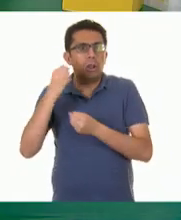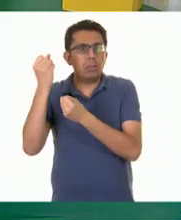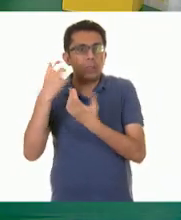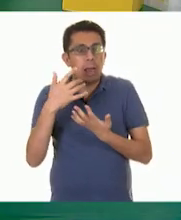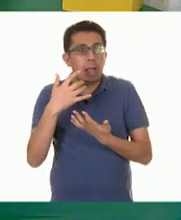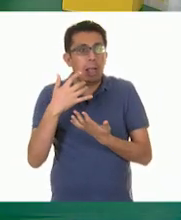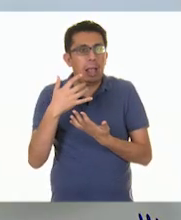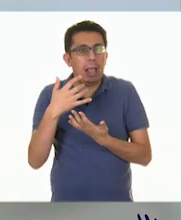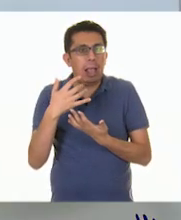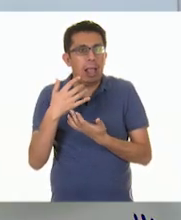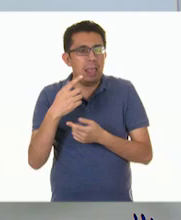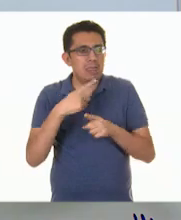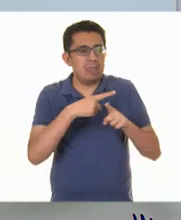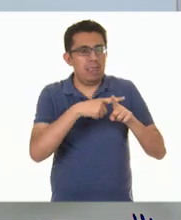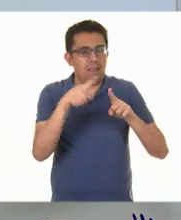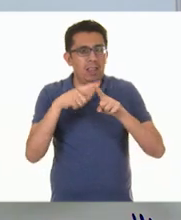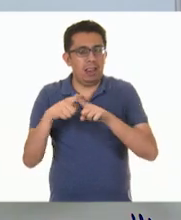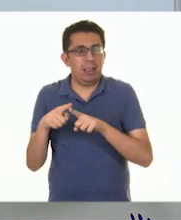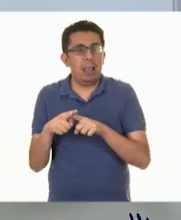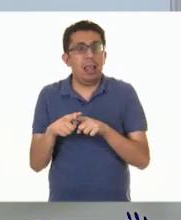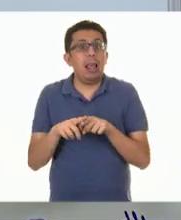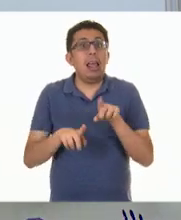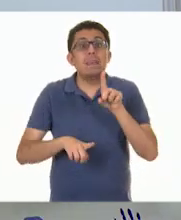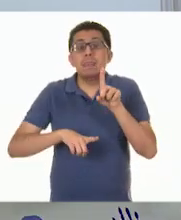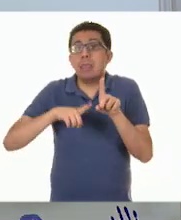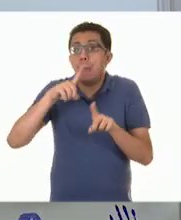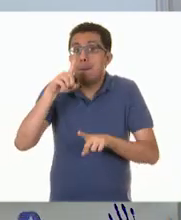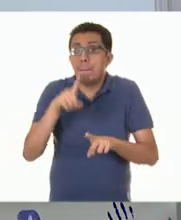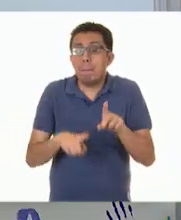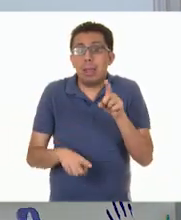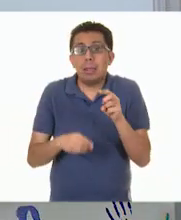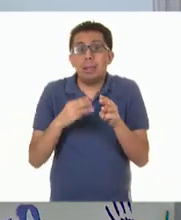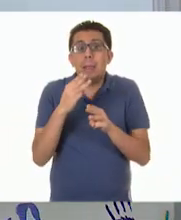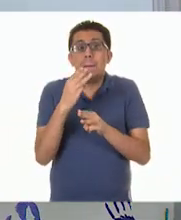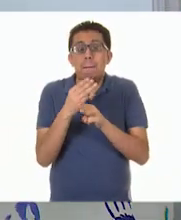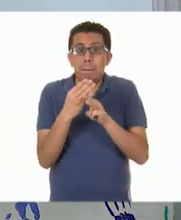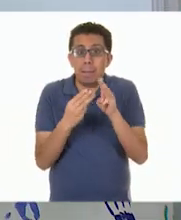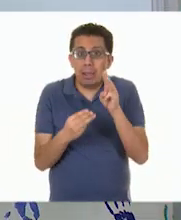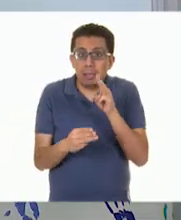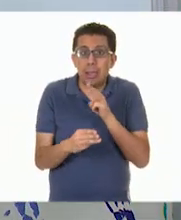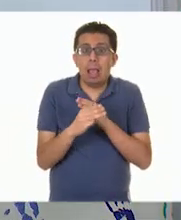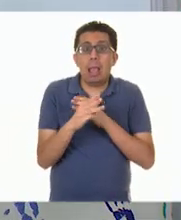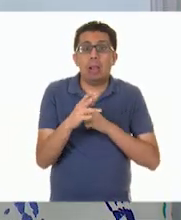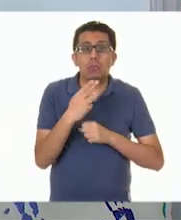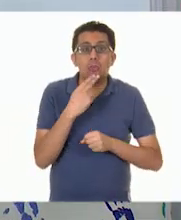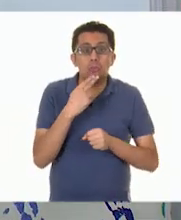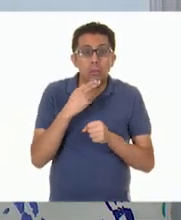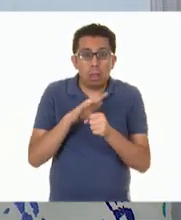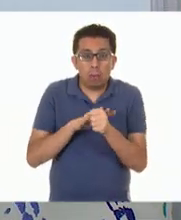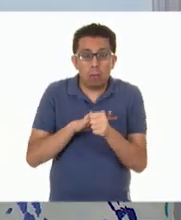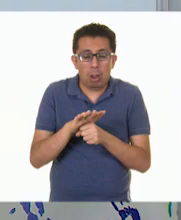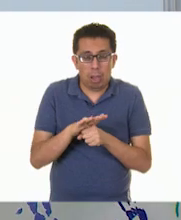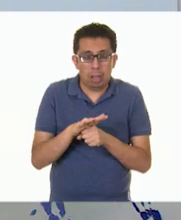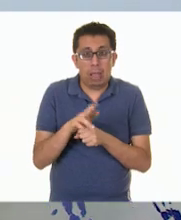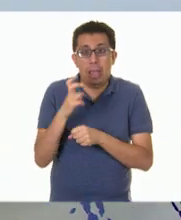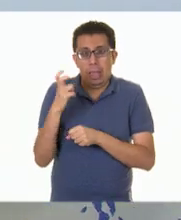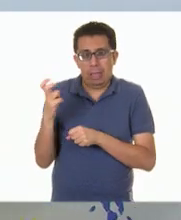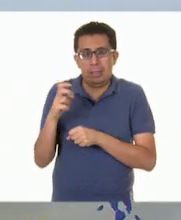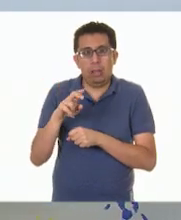Porque depende, recuerdan, el material. También tiene que ver el material en el que lo hagamos. Este es unicel,